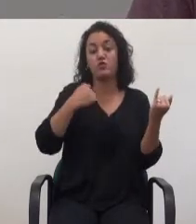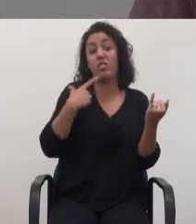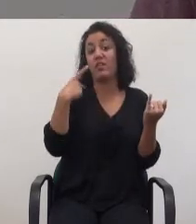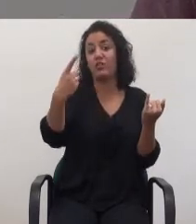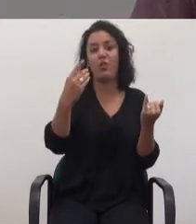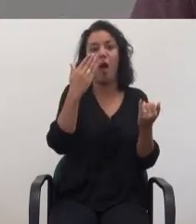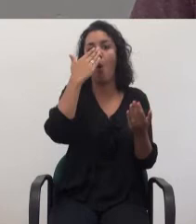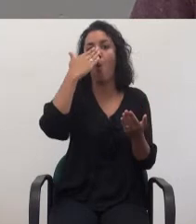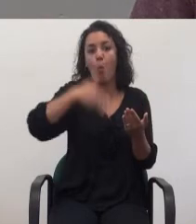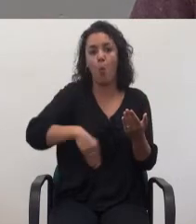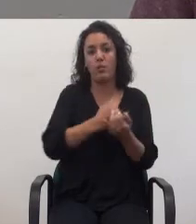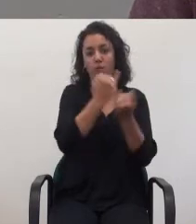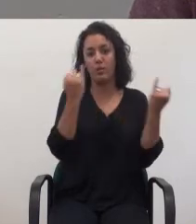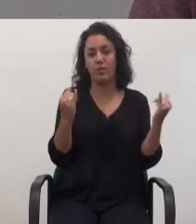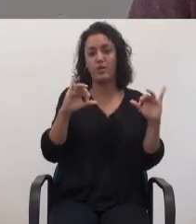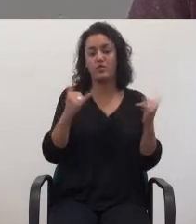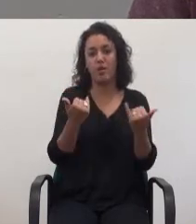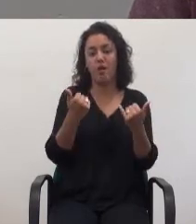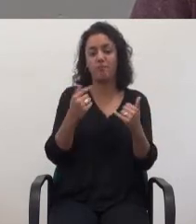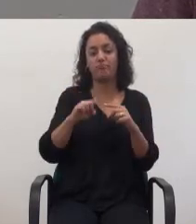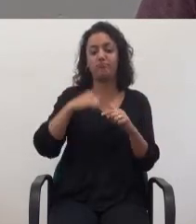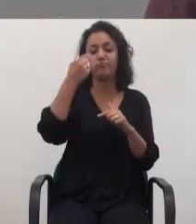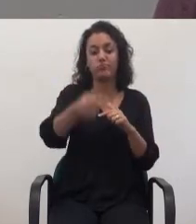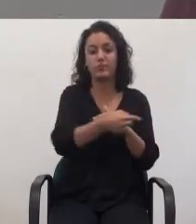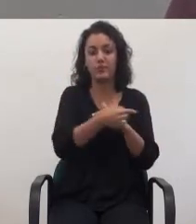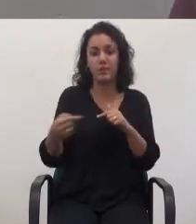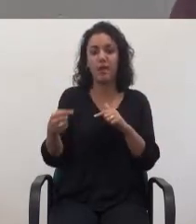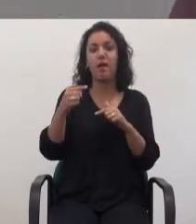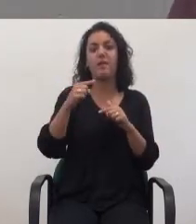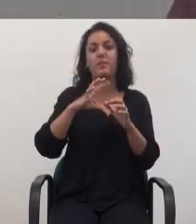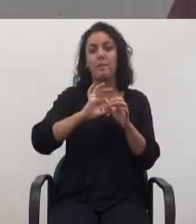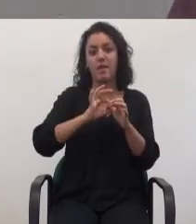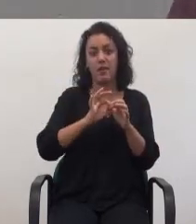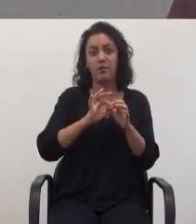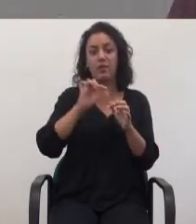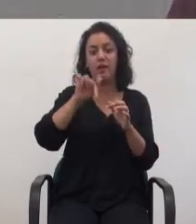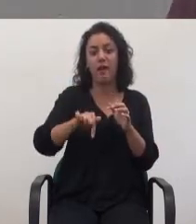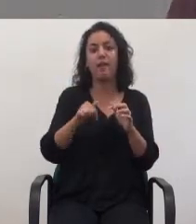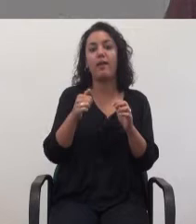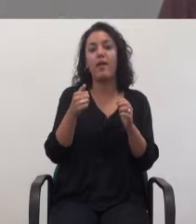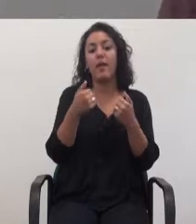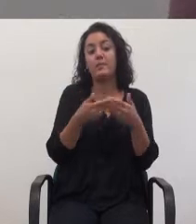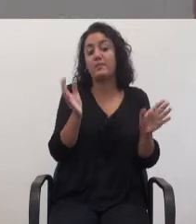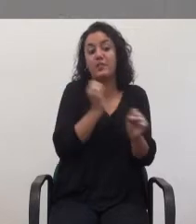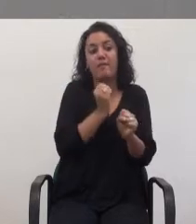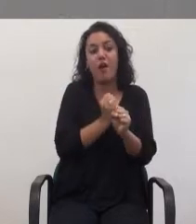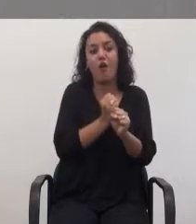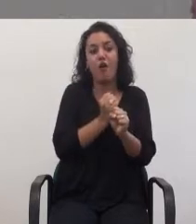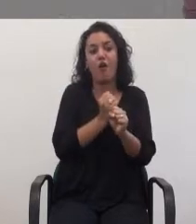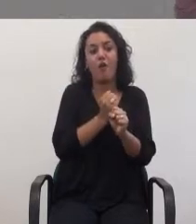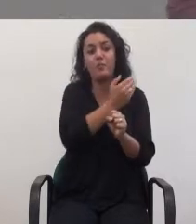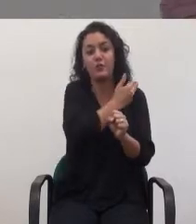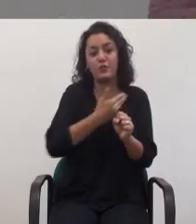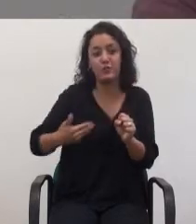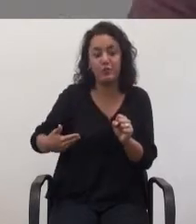el miércoles la semana que viene, que nos reintegramos todos, yo ya me reintegro como docente y Franco como asume su